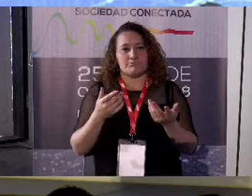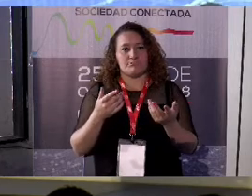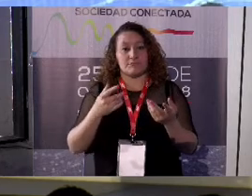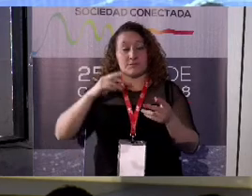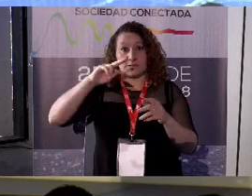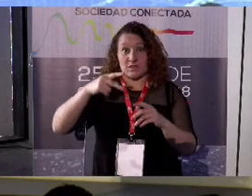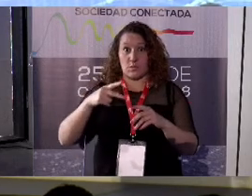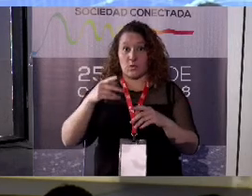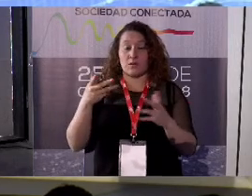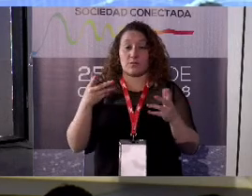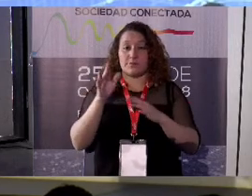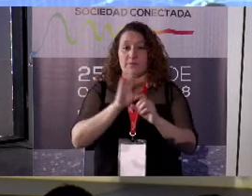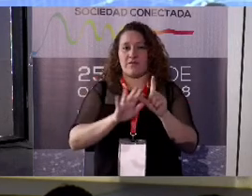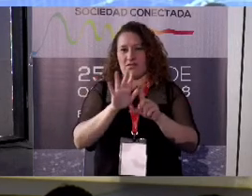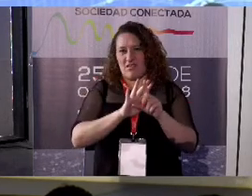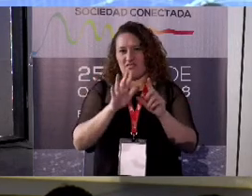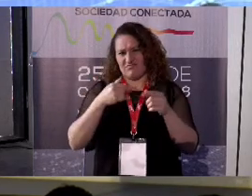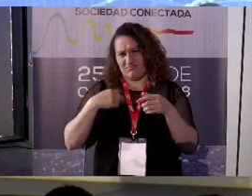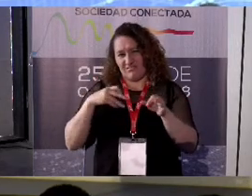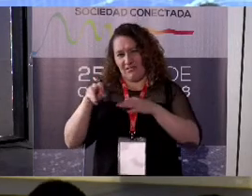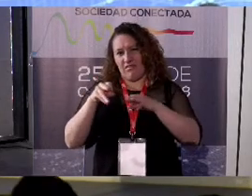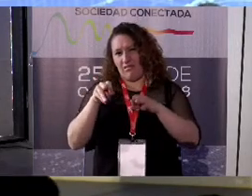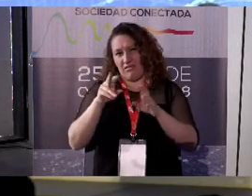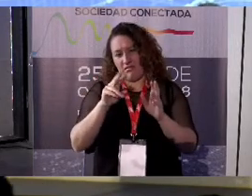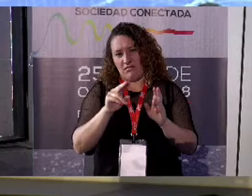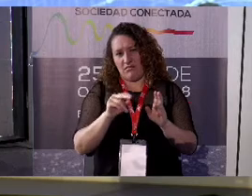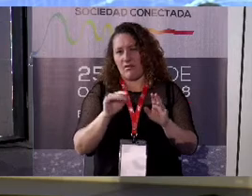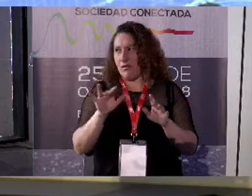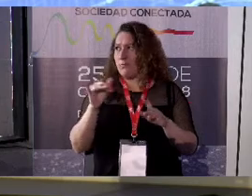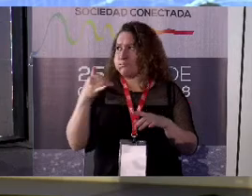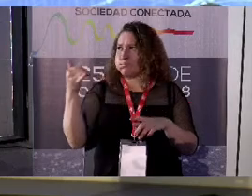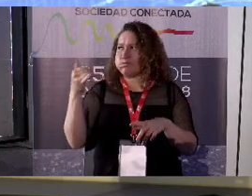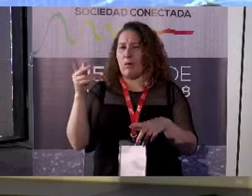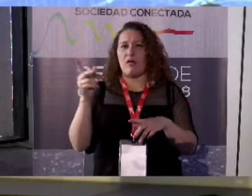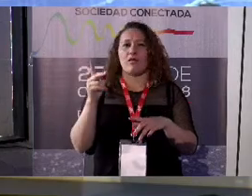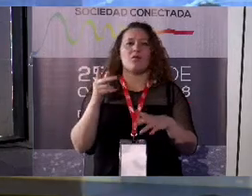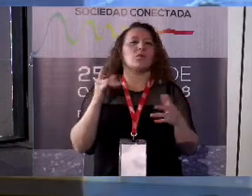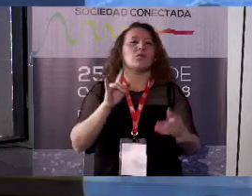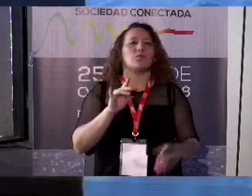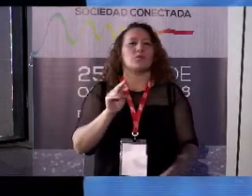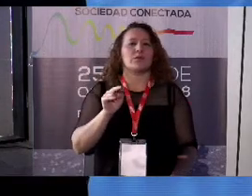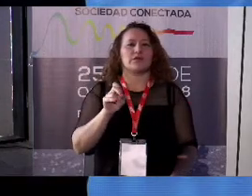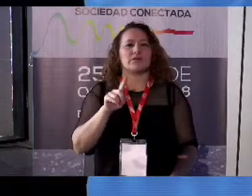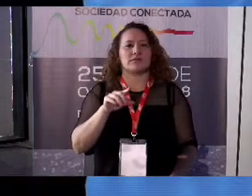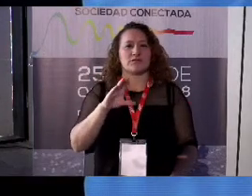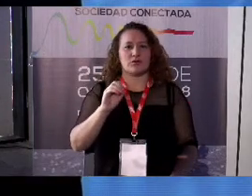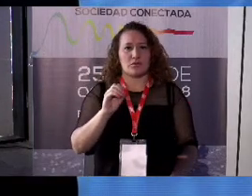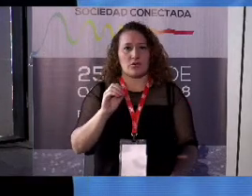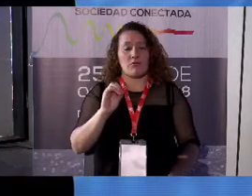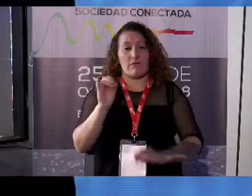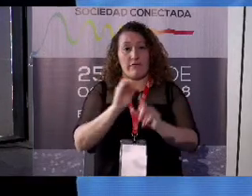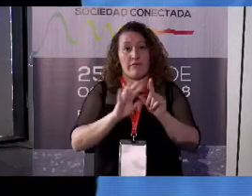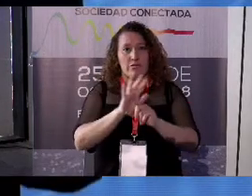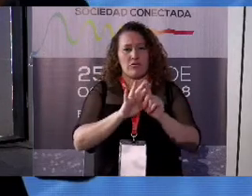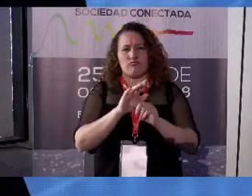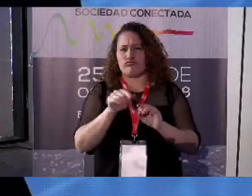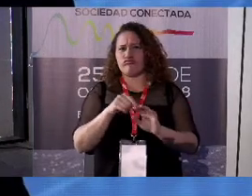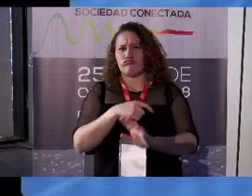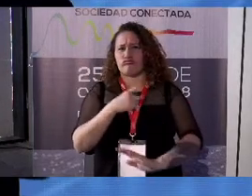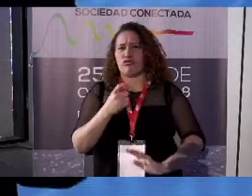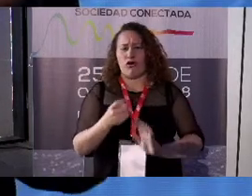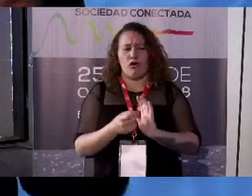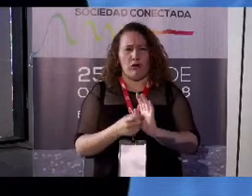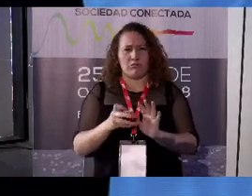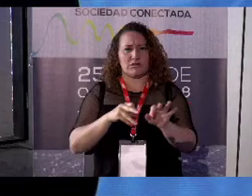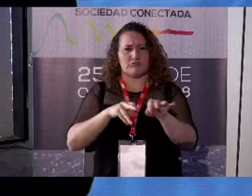un video eh Para no explicarlo yo eh agarré un video de la UNESCO que que es bastante completo donde explica cada uno